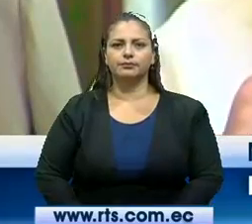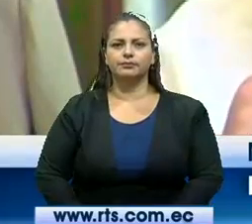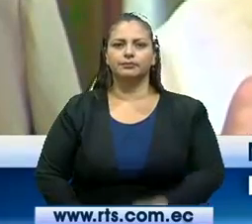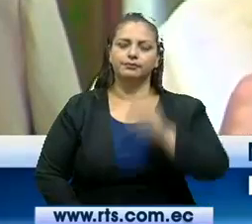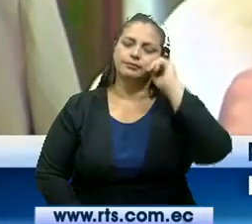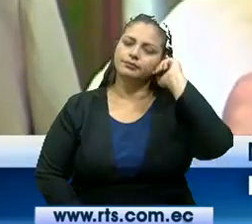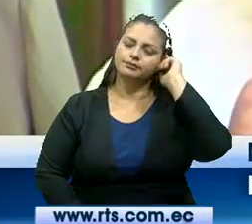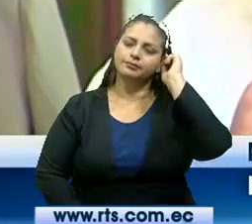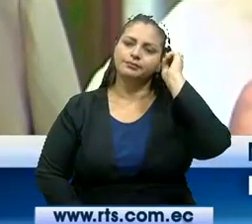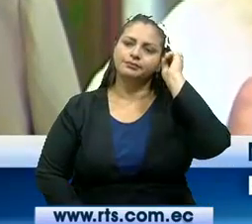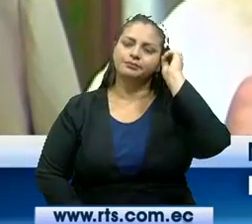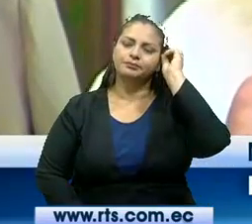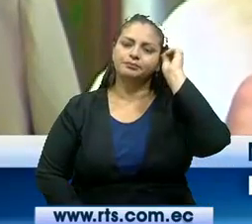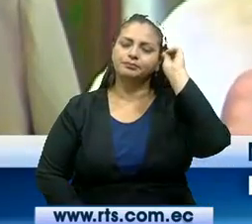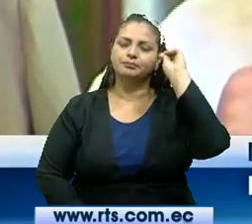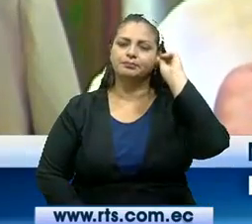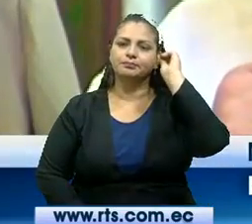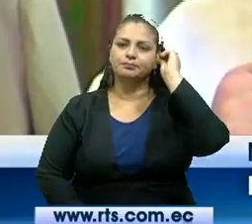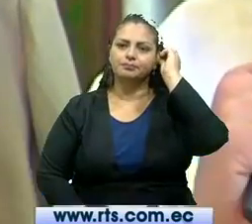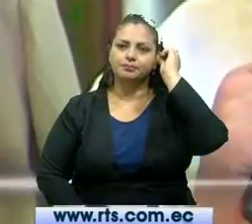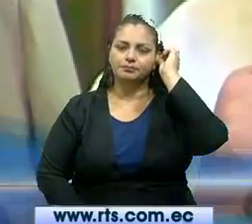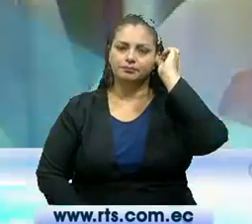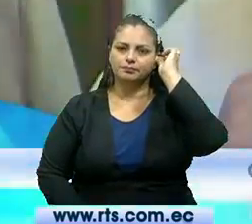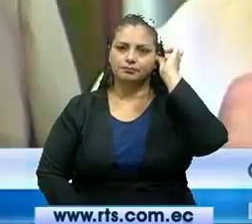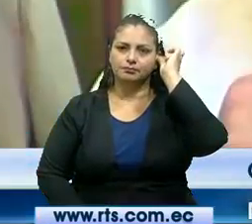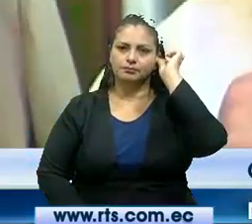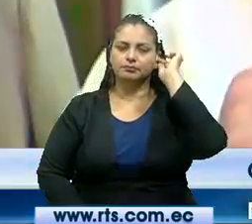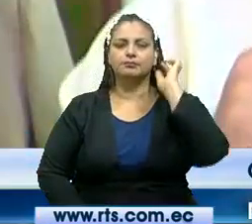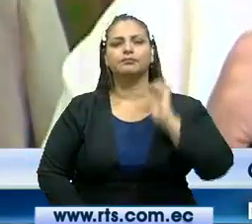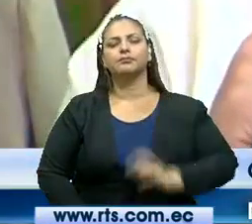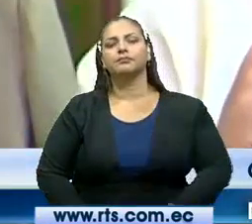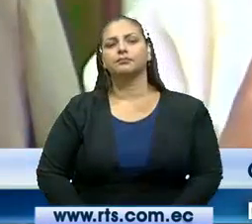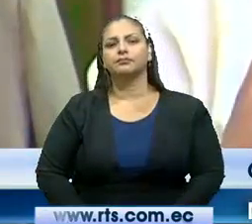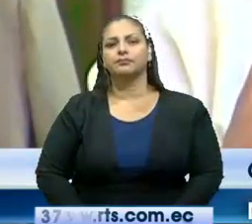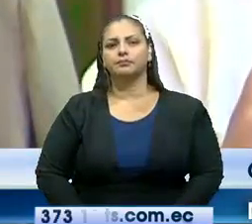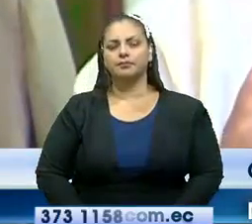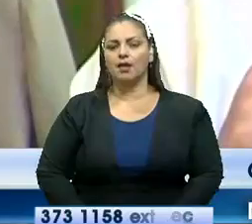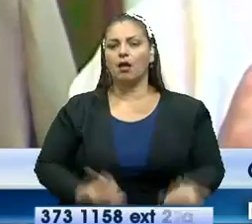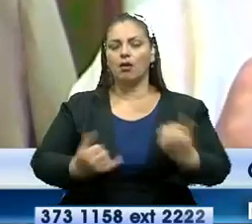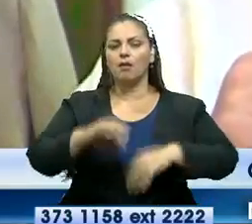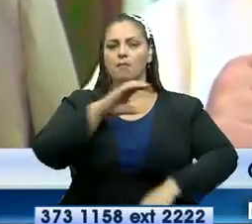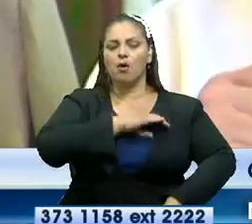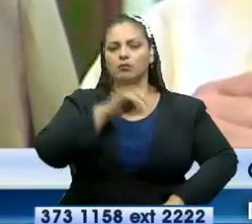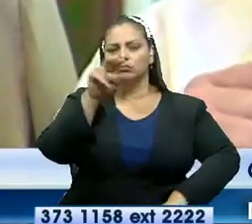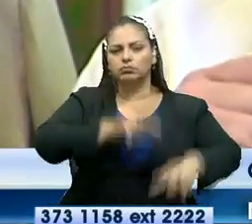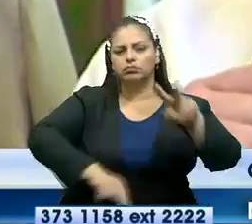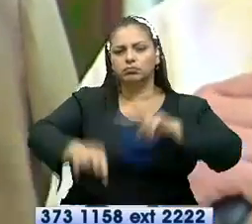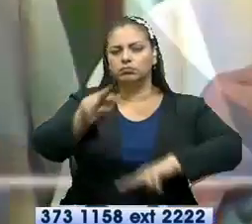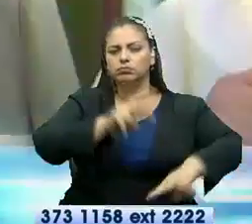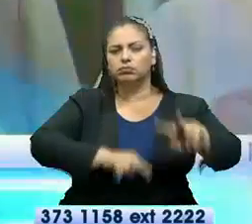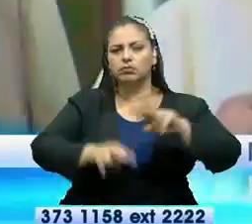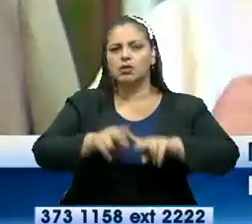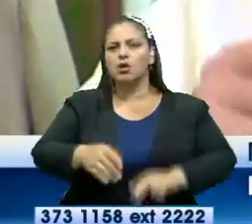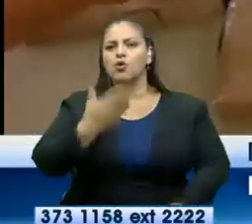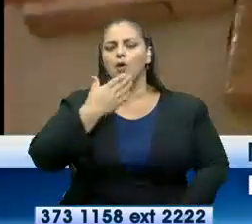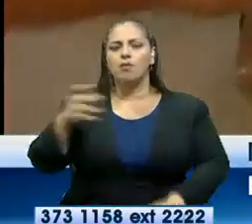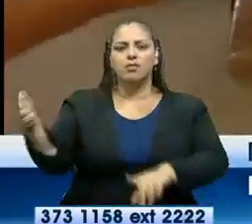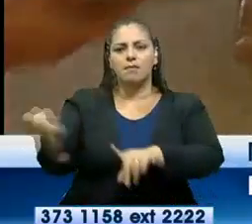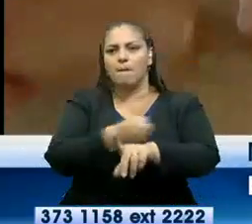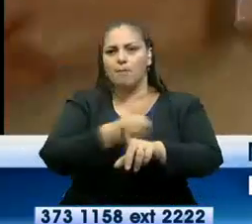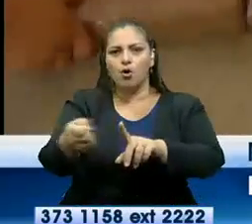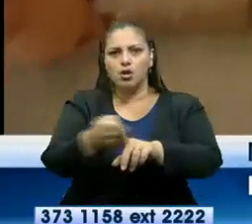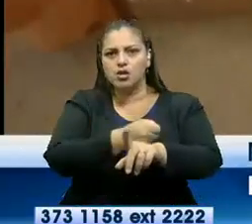tema de femicidios en el incremento de esta tasa? Y también la relación entre violencia criminal y violencia social.